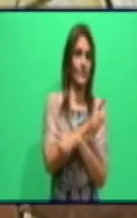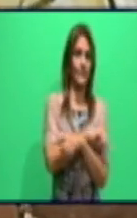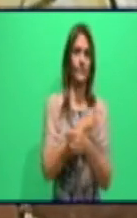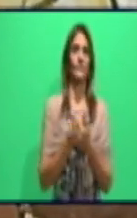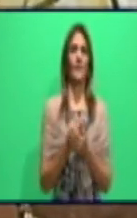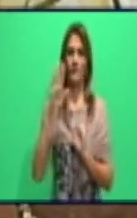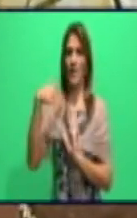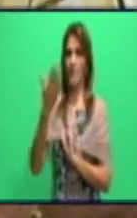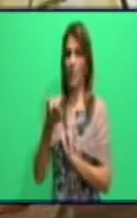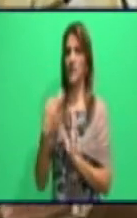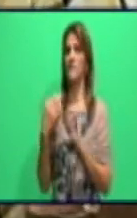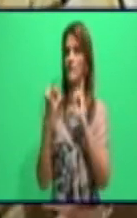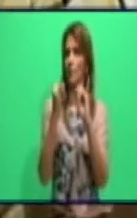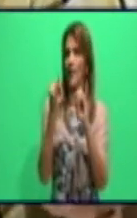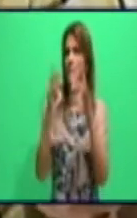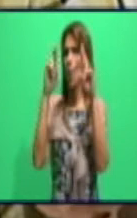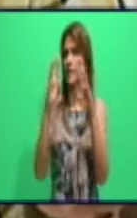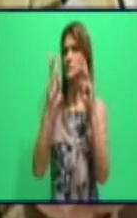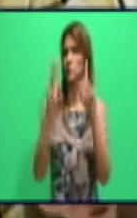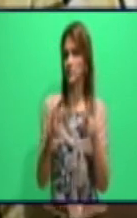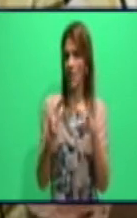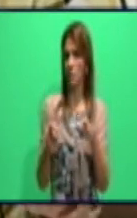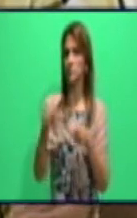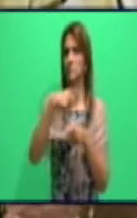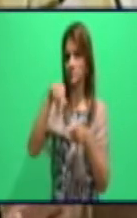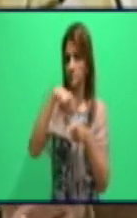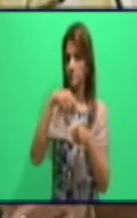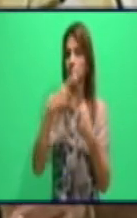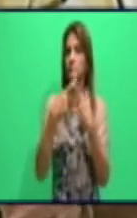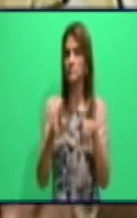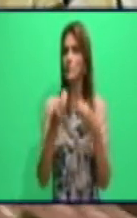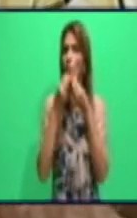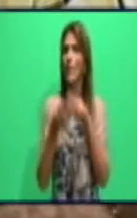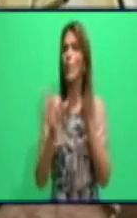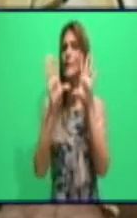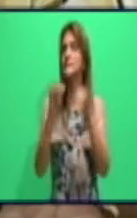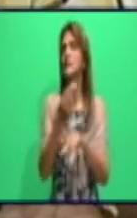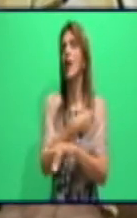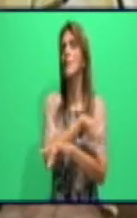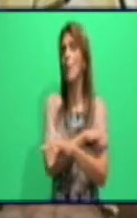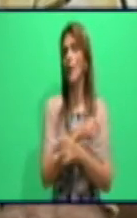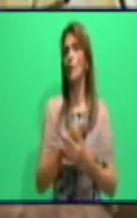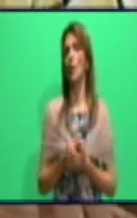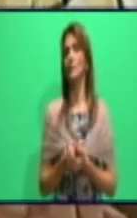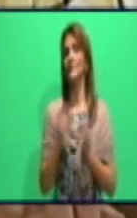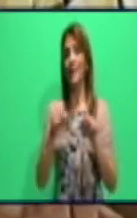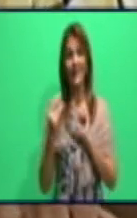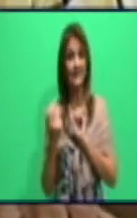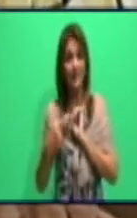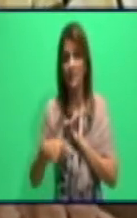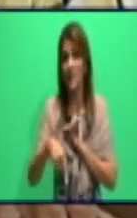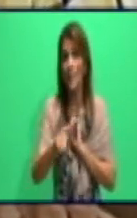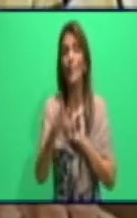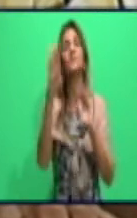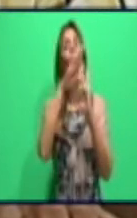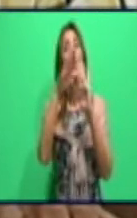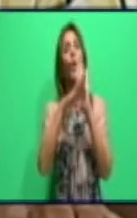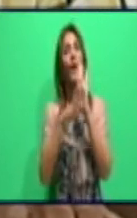resultado pero podemos decirle categóricamente al pueblo que a partir de este momento y las medidas que estamos adoptando